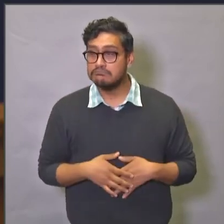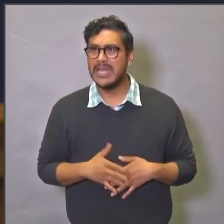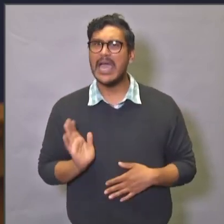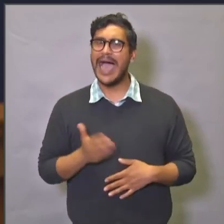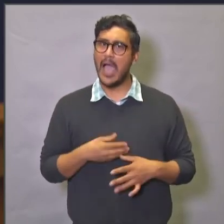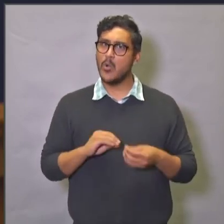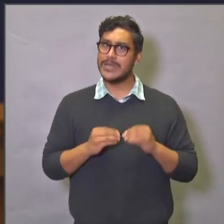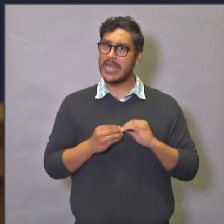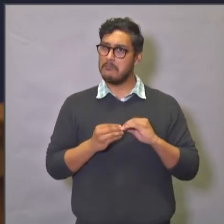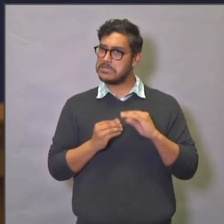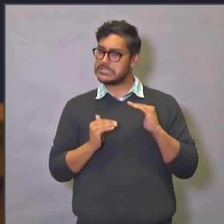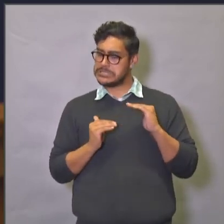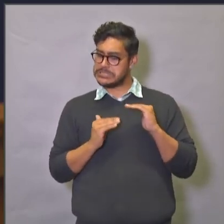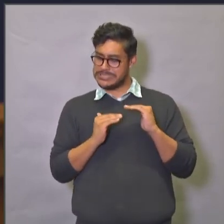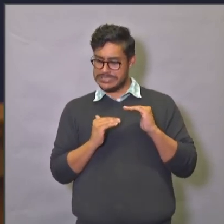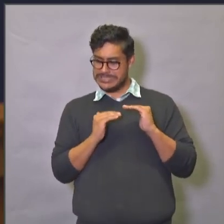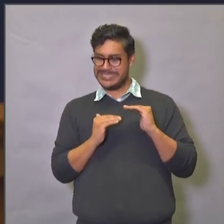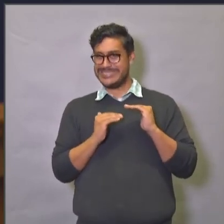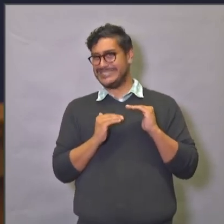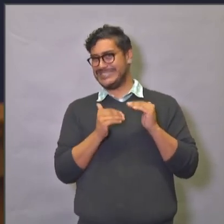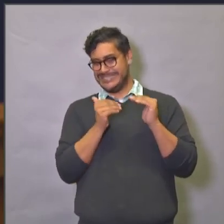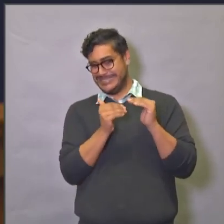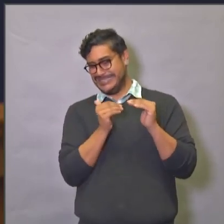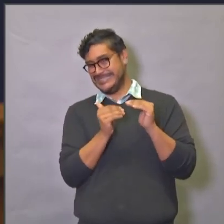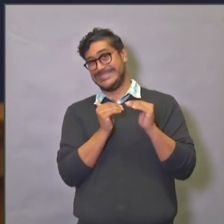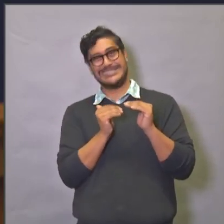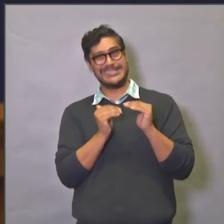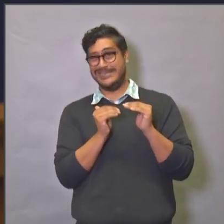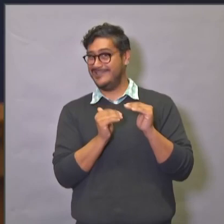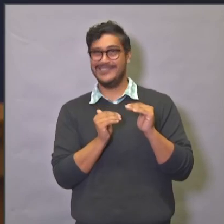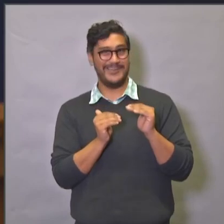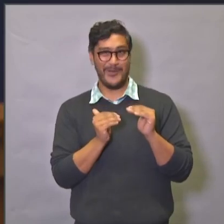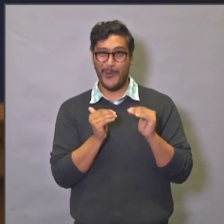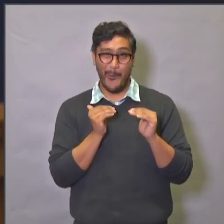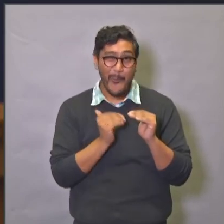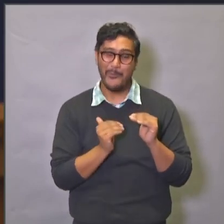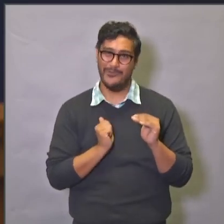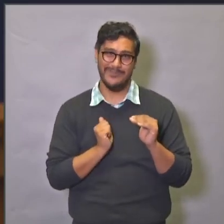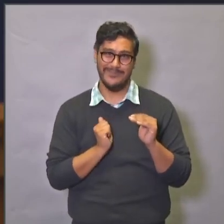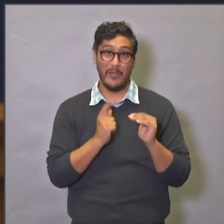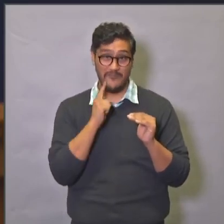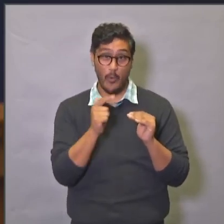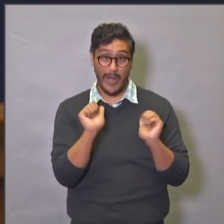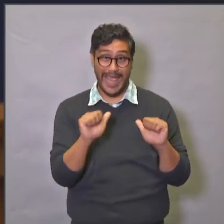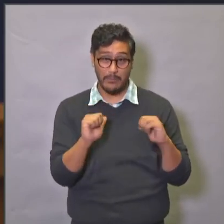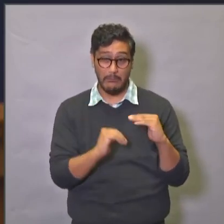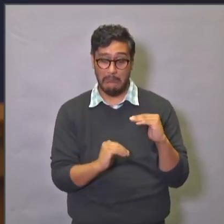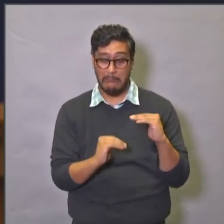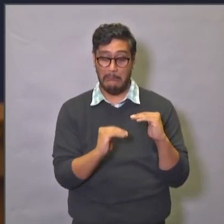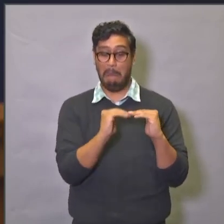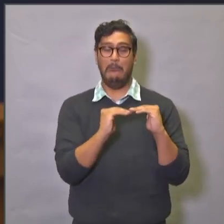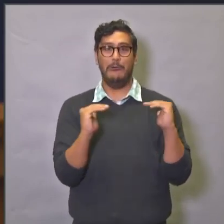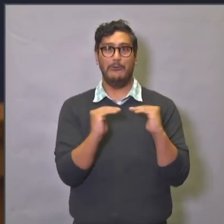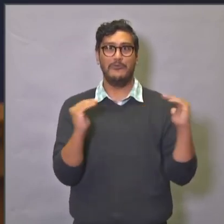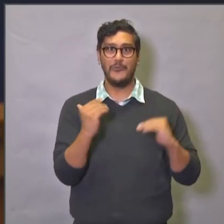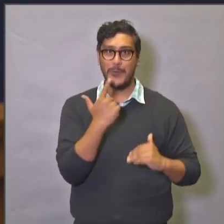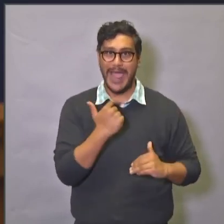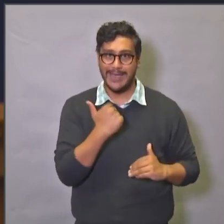de cerca para poder movernos, como mencionó, al próximo nivel, al nivel